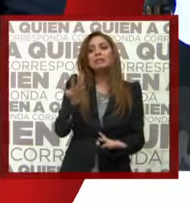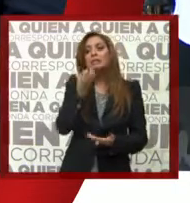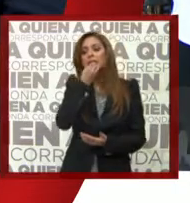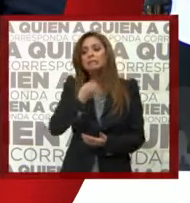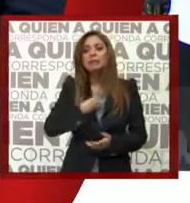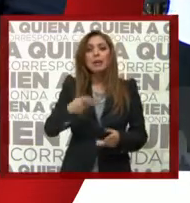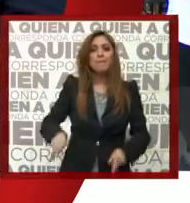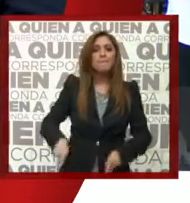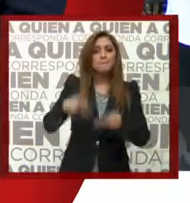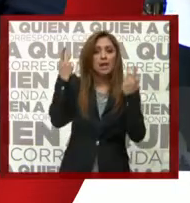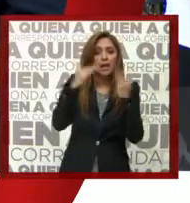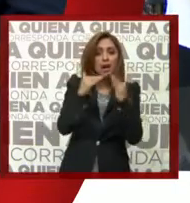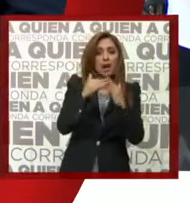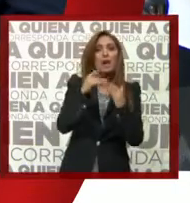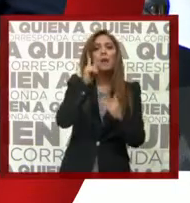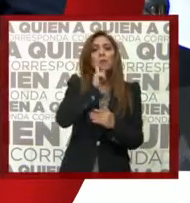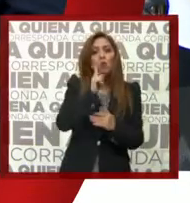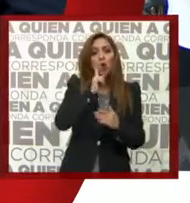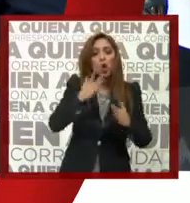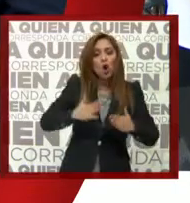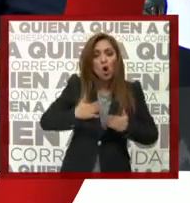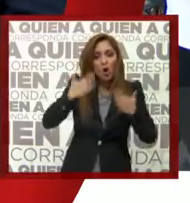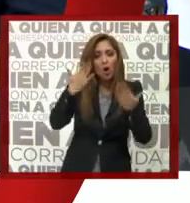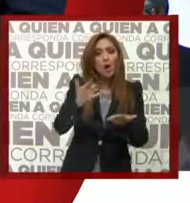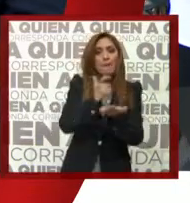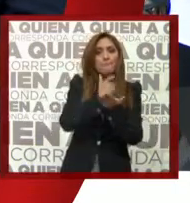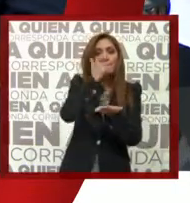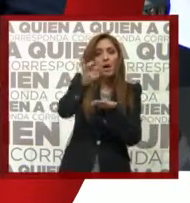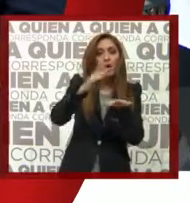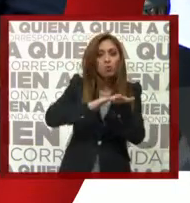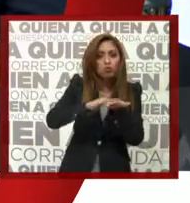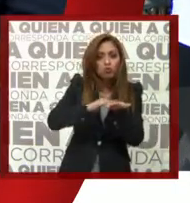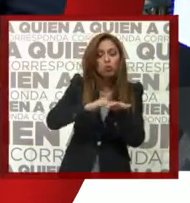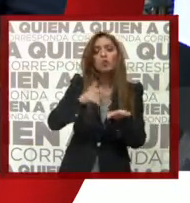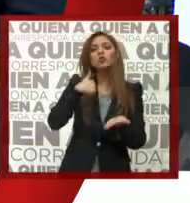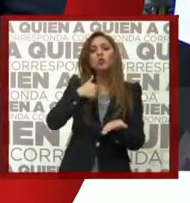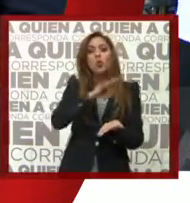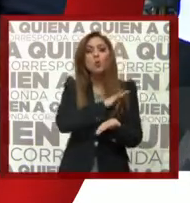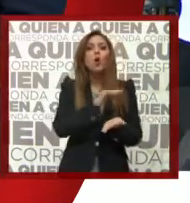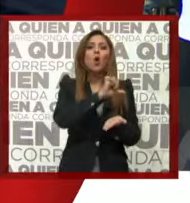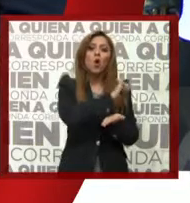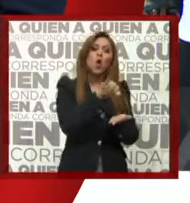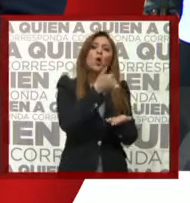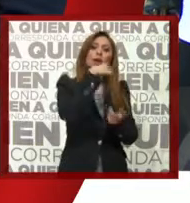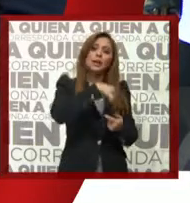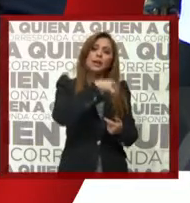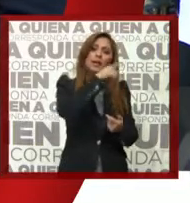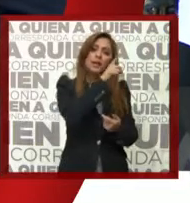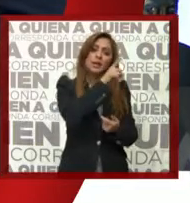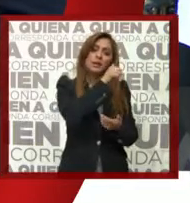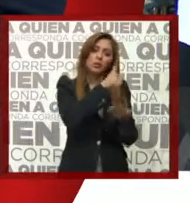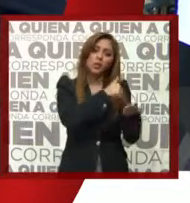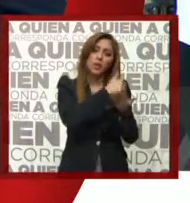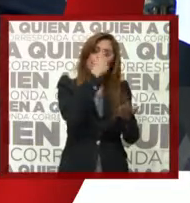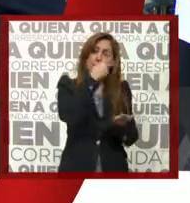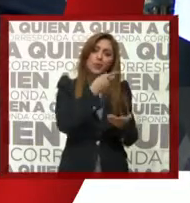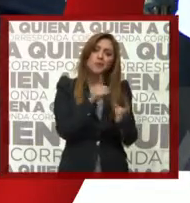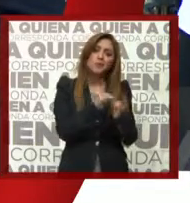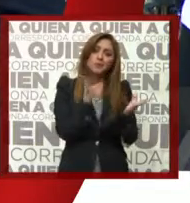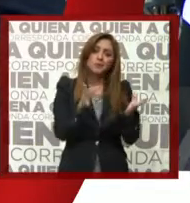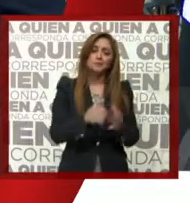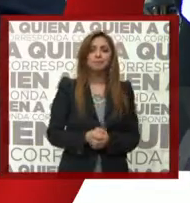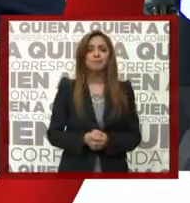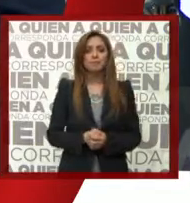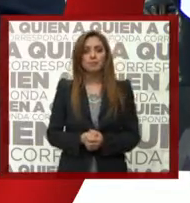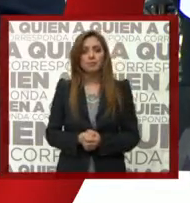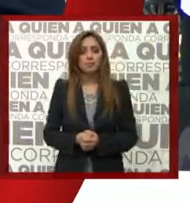venderla y la señora confió en mí, me la pagó de contado para poder yo obtener otro bien aquí en el distrito. Y a resulta ver, que... Platícame una cosa, Ceci.